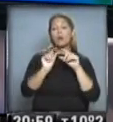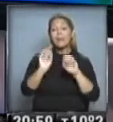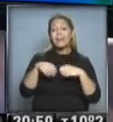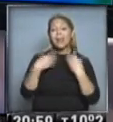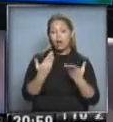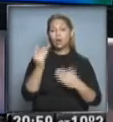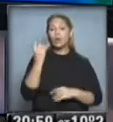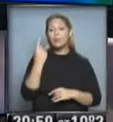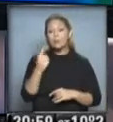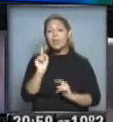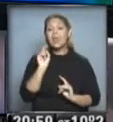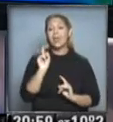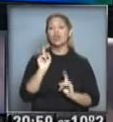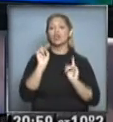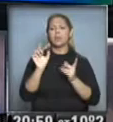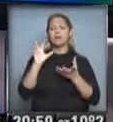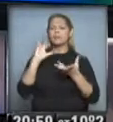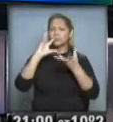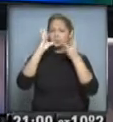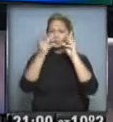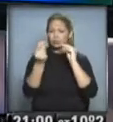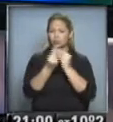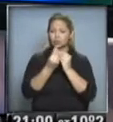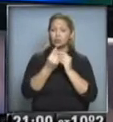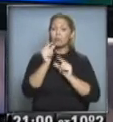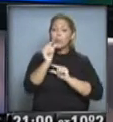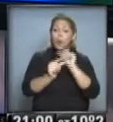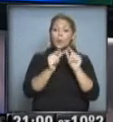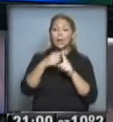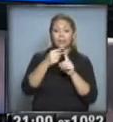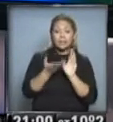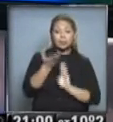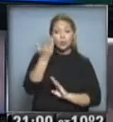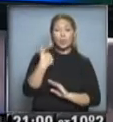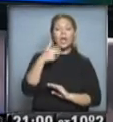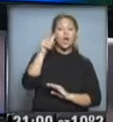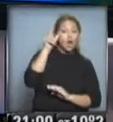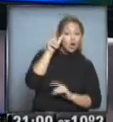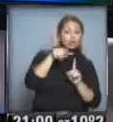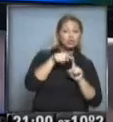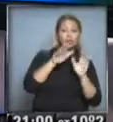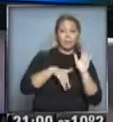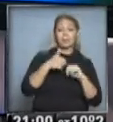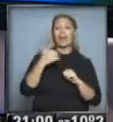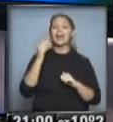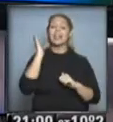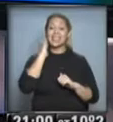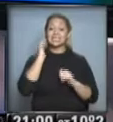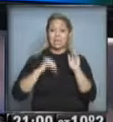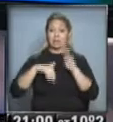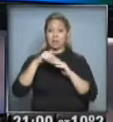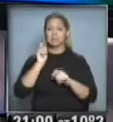condiciones meteorológicas será un día miércoles con abundante nubosidad leve ascenso de las temperaturas 8 la mínima 16 grados la temperatura máxima y